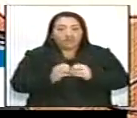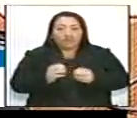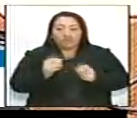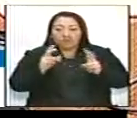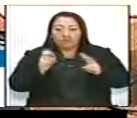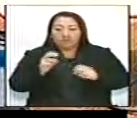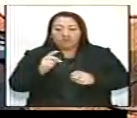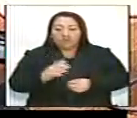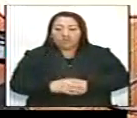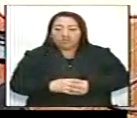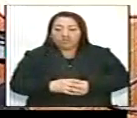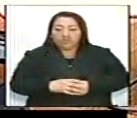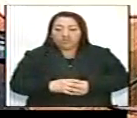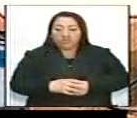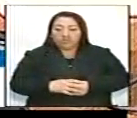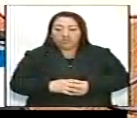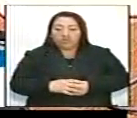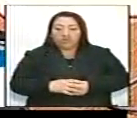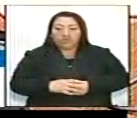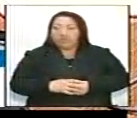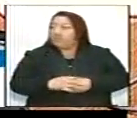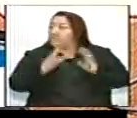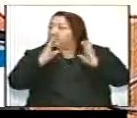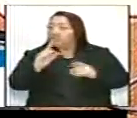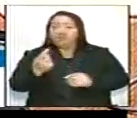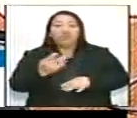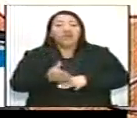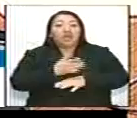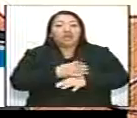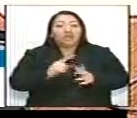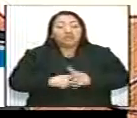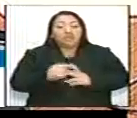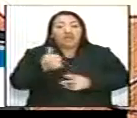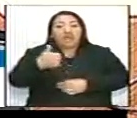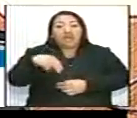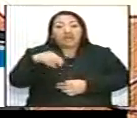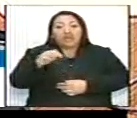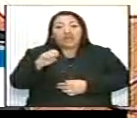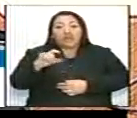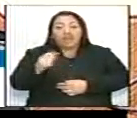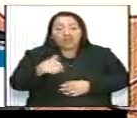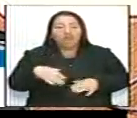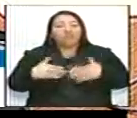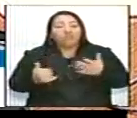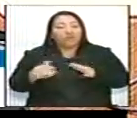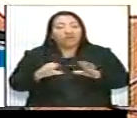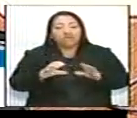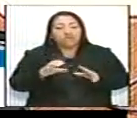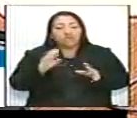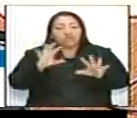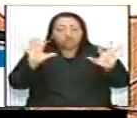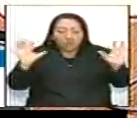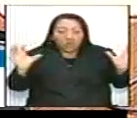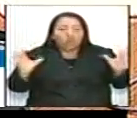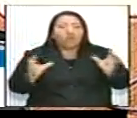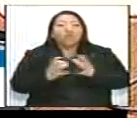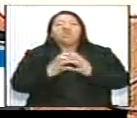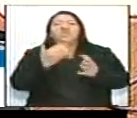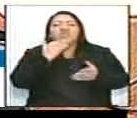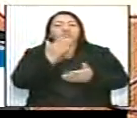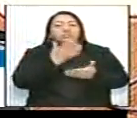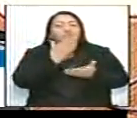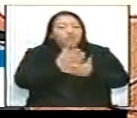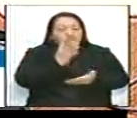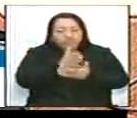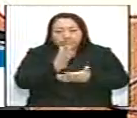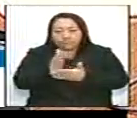al tema de la atención primaria y en este caso, a partir de la anemia, poder generar toda una identificación de problemas